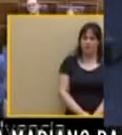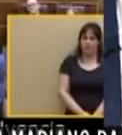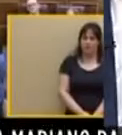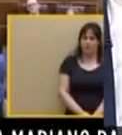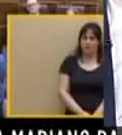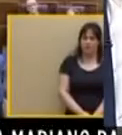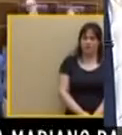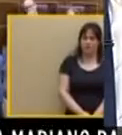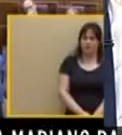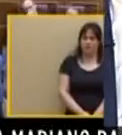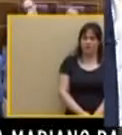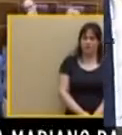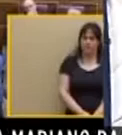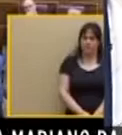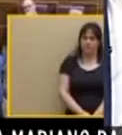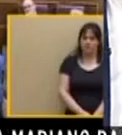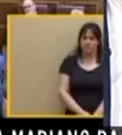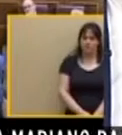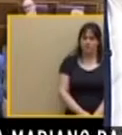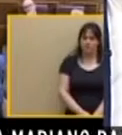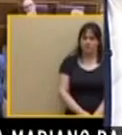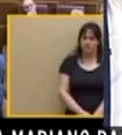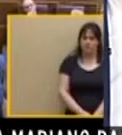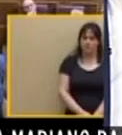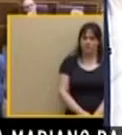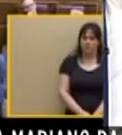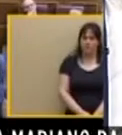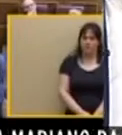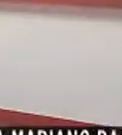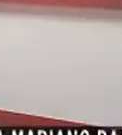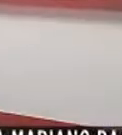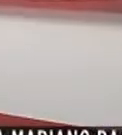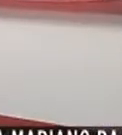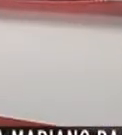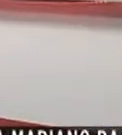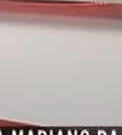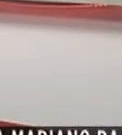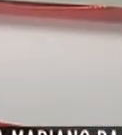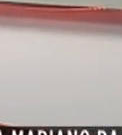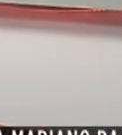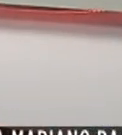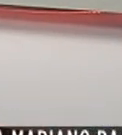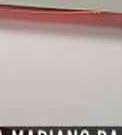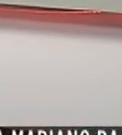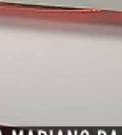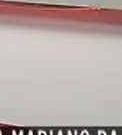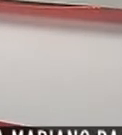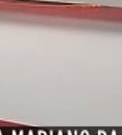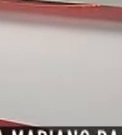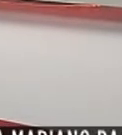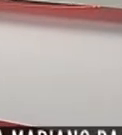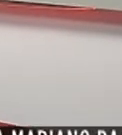sumando parte socialista unidos podemos son 156 se no me fallan las cuentas hoy 35 de psoe en 71 unidos podemos